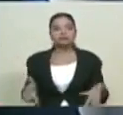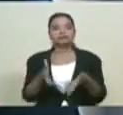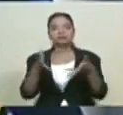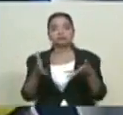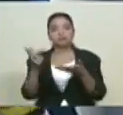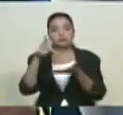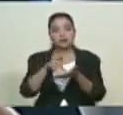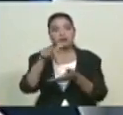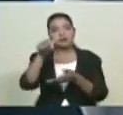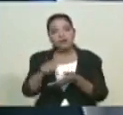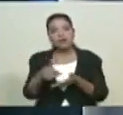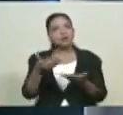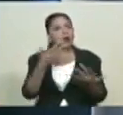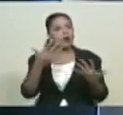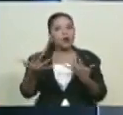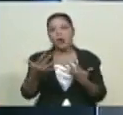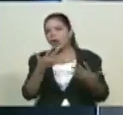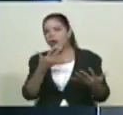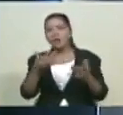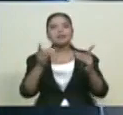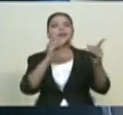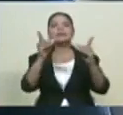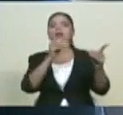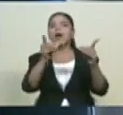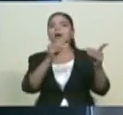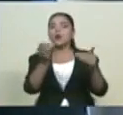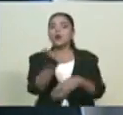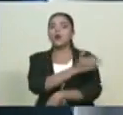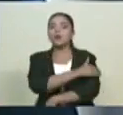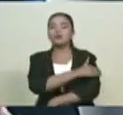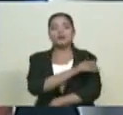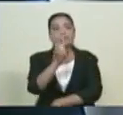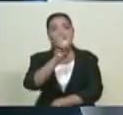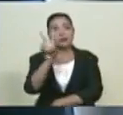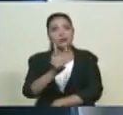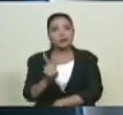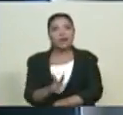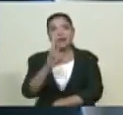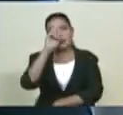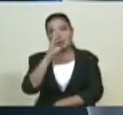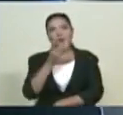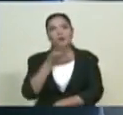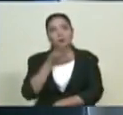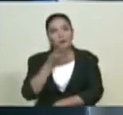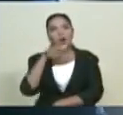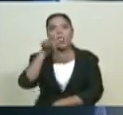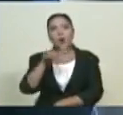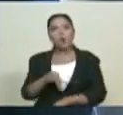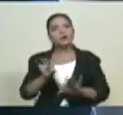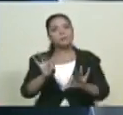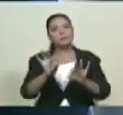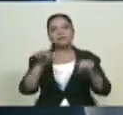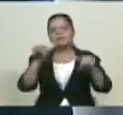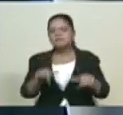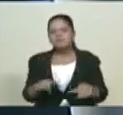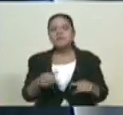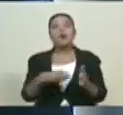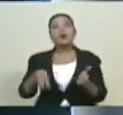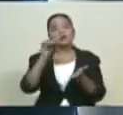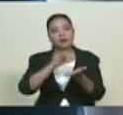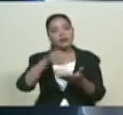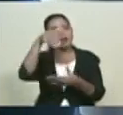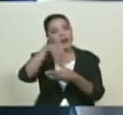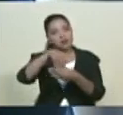parte de esta mesa de negociación que se lleva a cabo con la oposición venezolana desde República Dominicana. Hoy justamente se celebra una nueva elección,